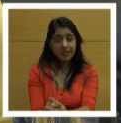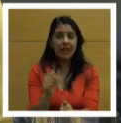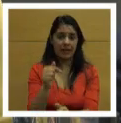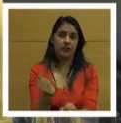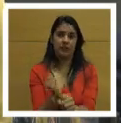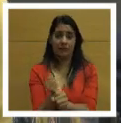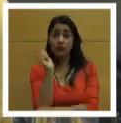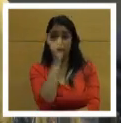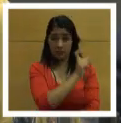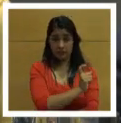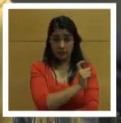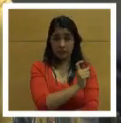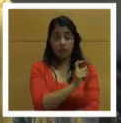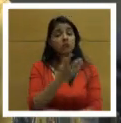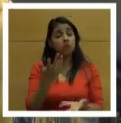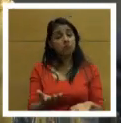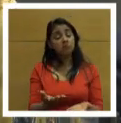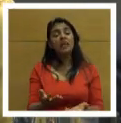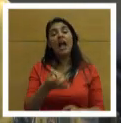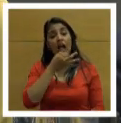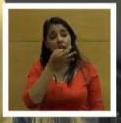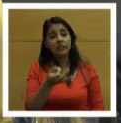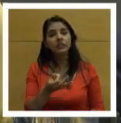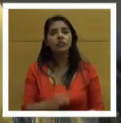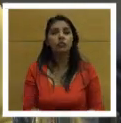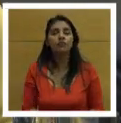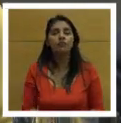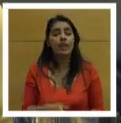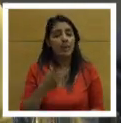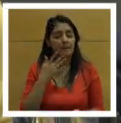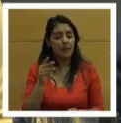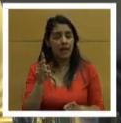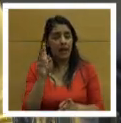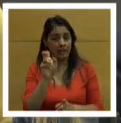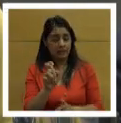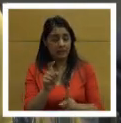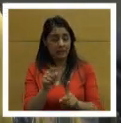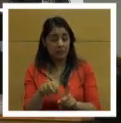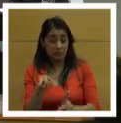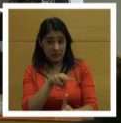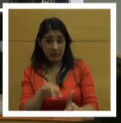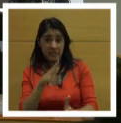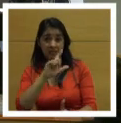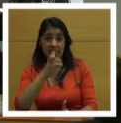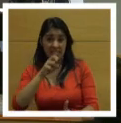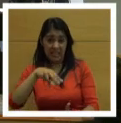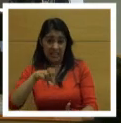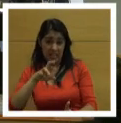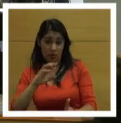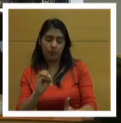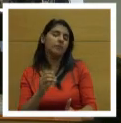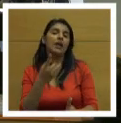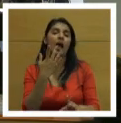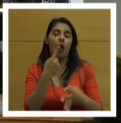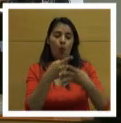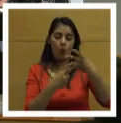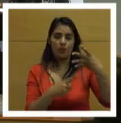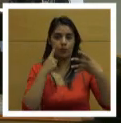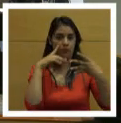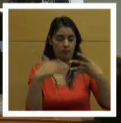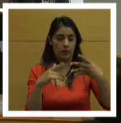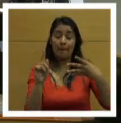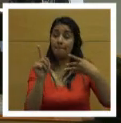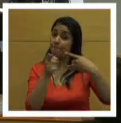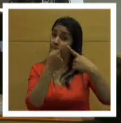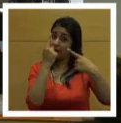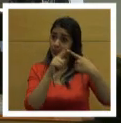complejo. Y por lo tanto, han determinado que al menos para juzgar en perspectiva de género hay cuatro elementos importantes que son, primero, partir determinando,